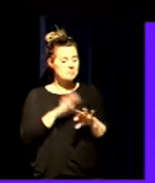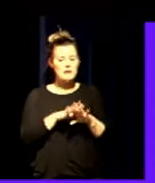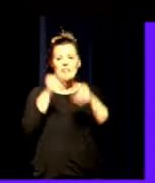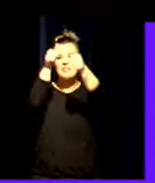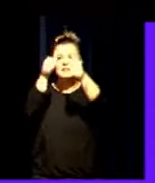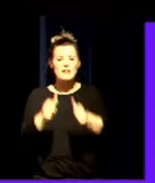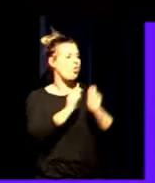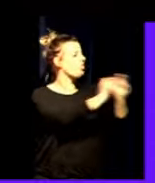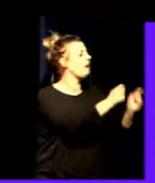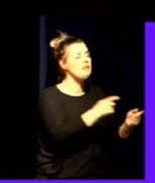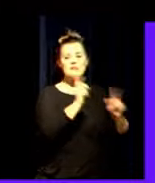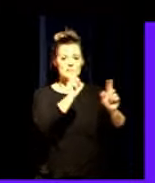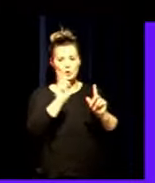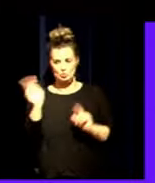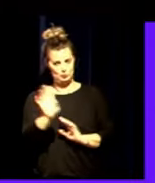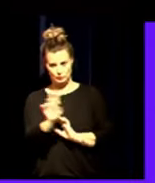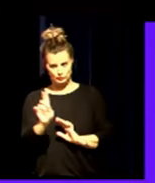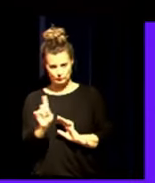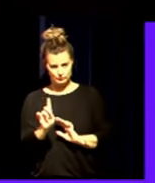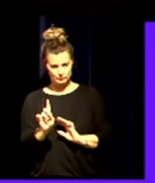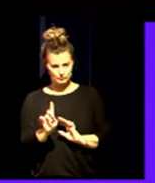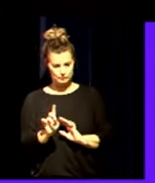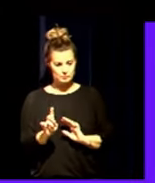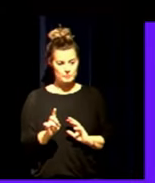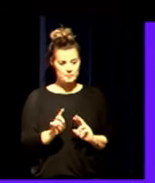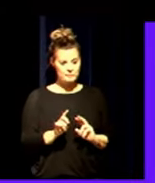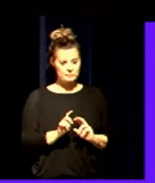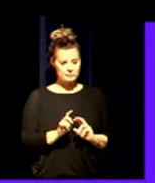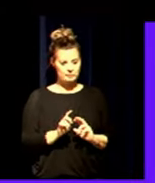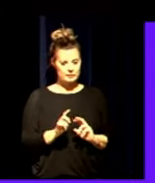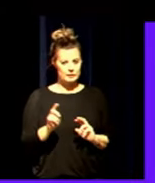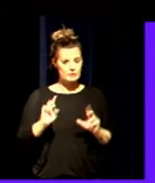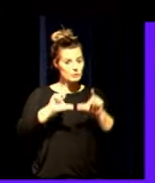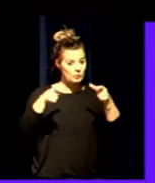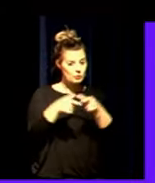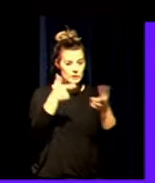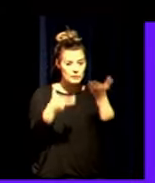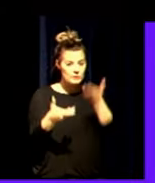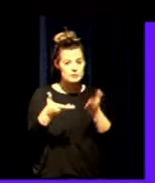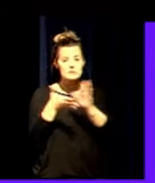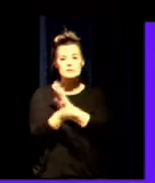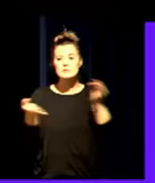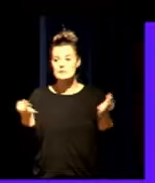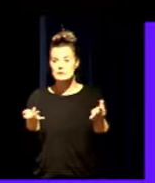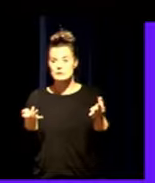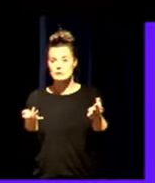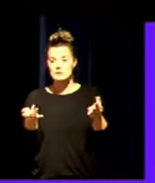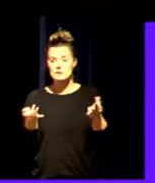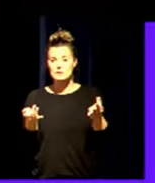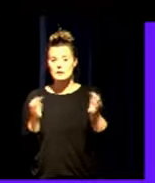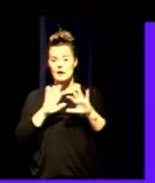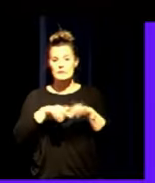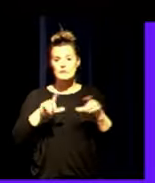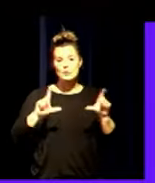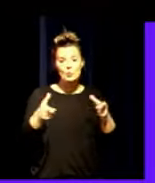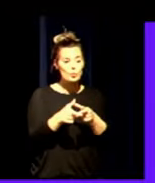de Mengadito. No pueden ser solo eso. Las juntas de evaluación tienen que ser momentos